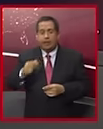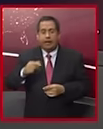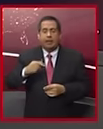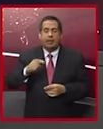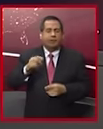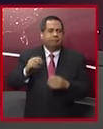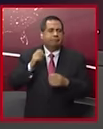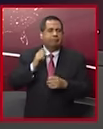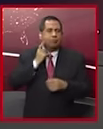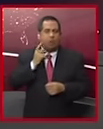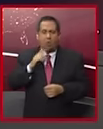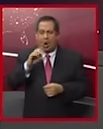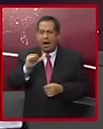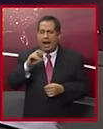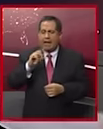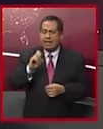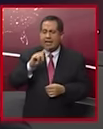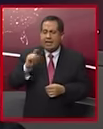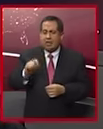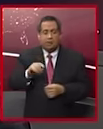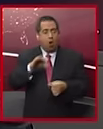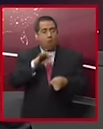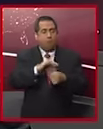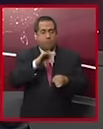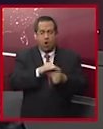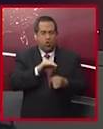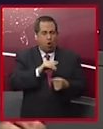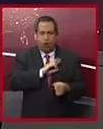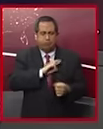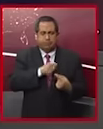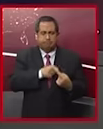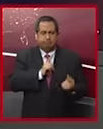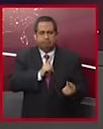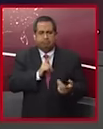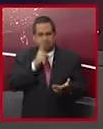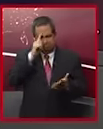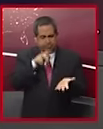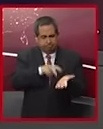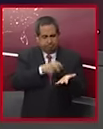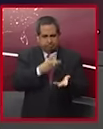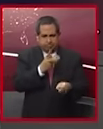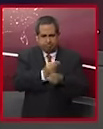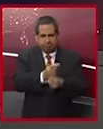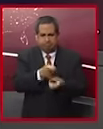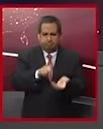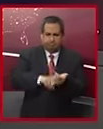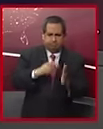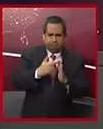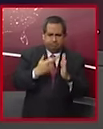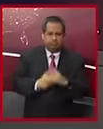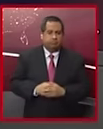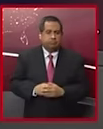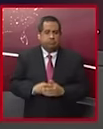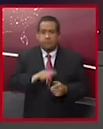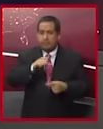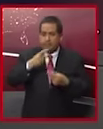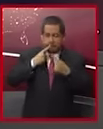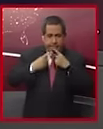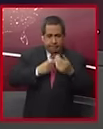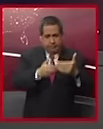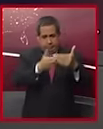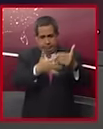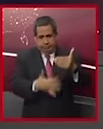un voto particular para precisamente modificar el reglamento interior. Y en la discusión en lo general